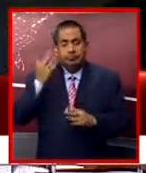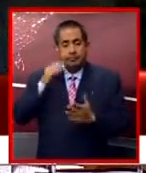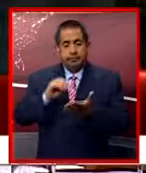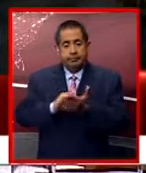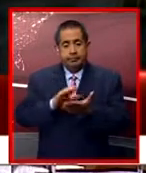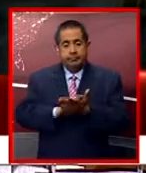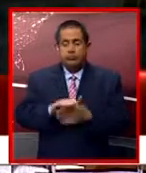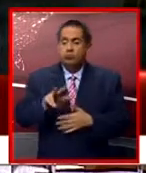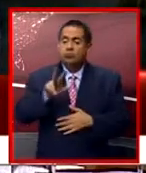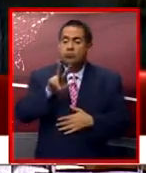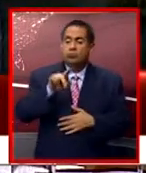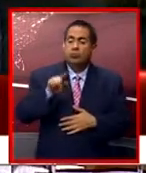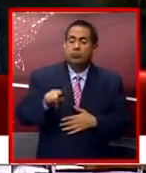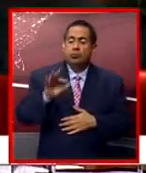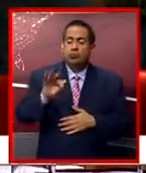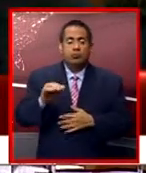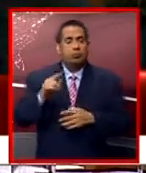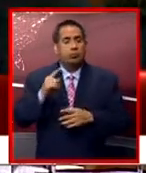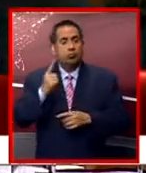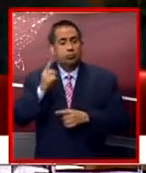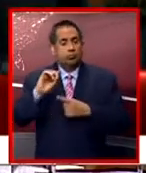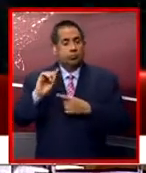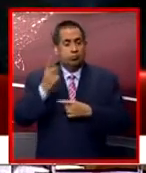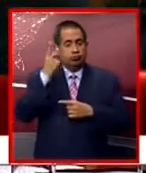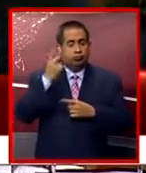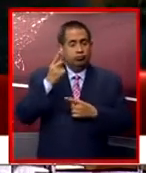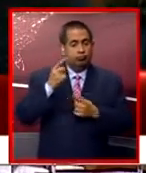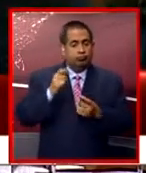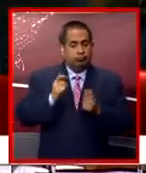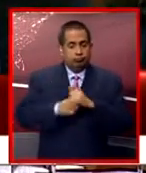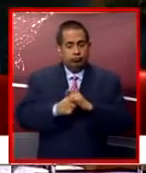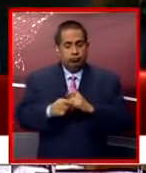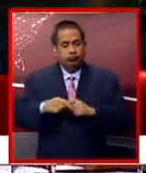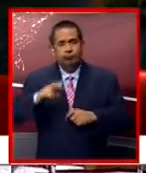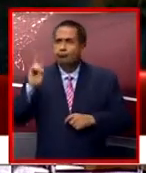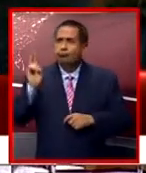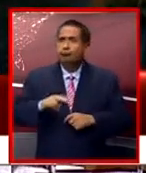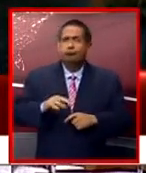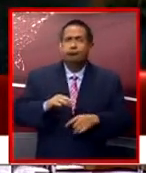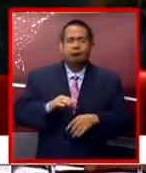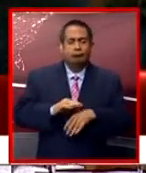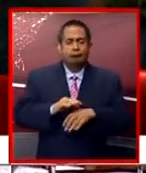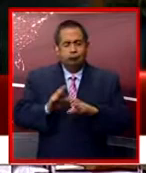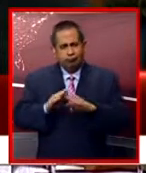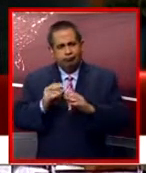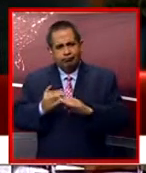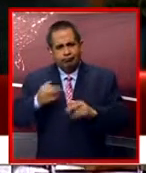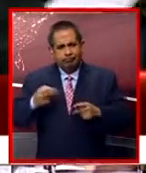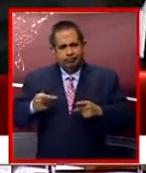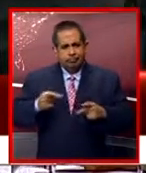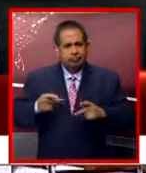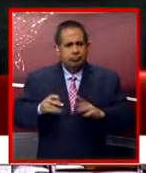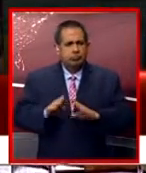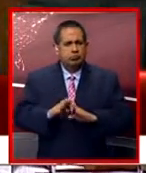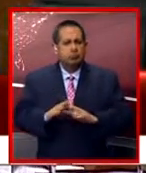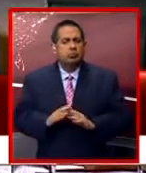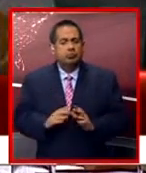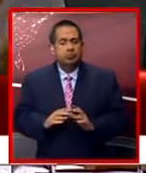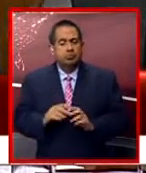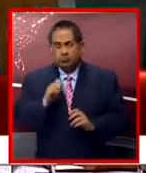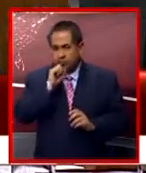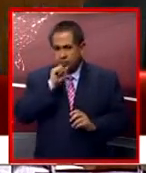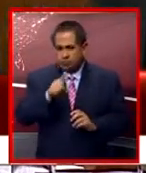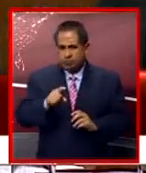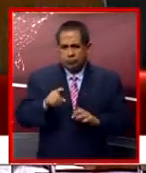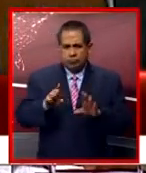en 18.40 por dólar, en términos reales de lo previsto. Además va